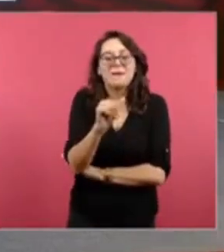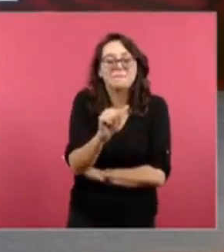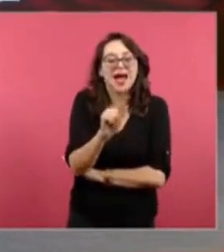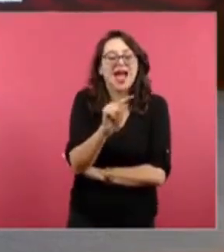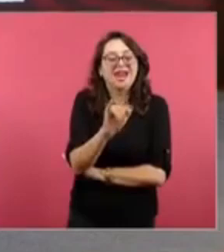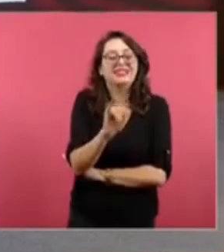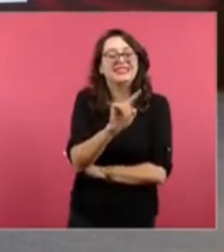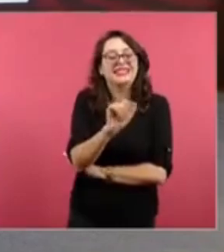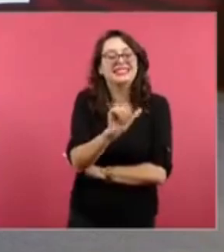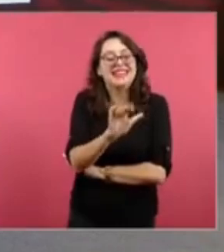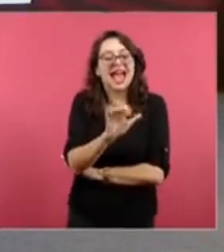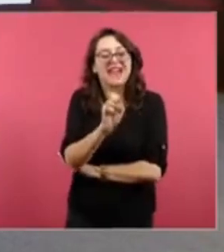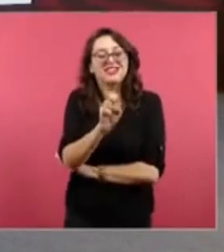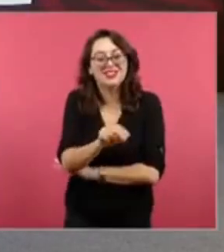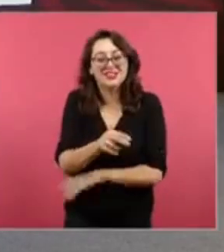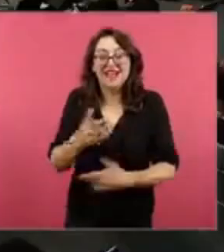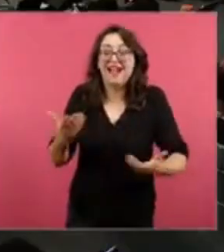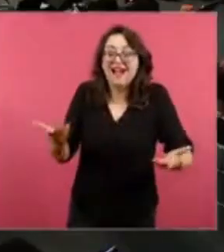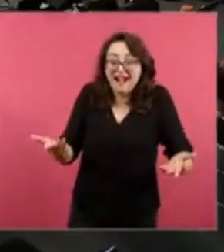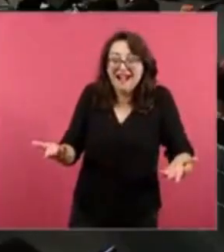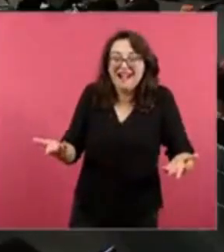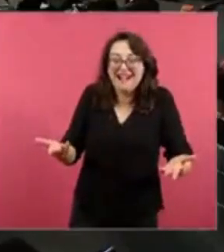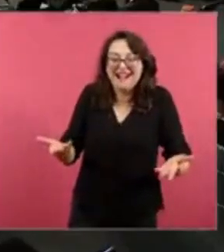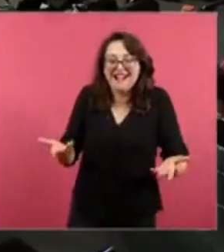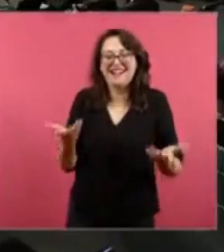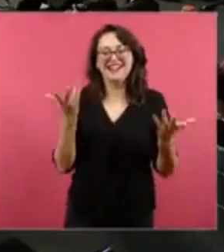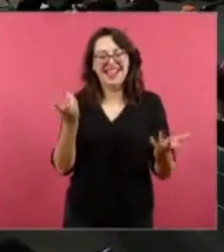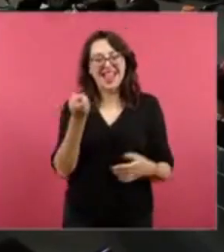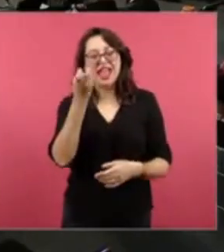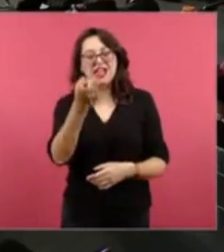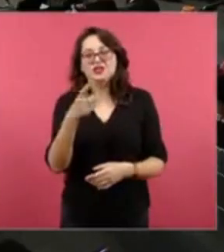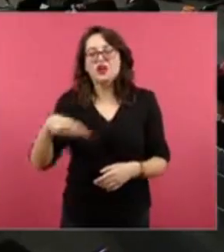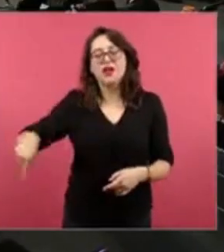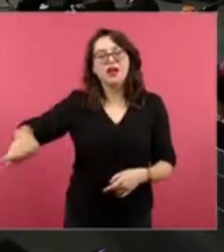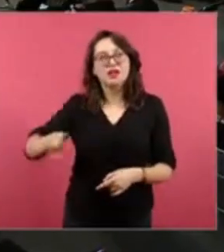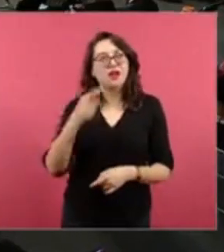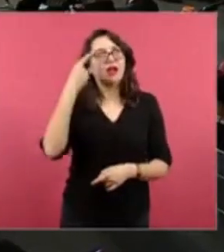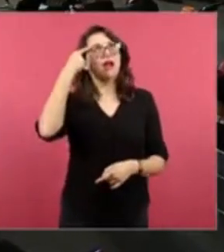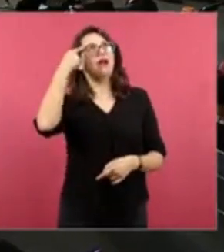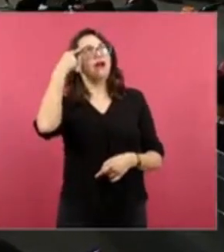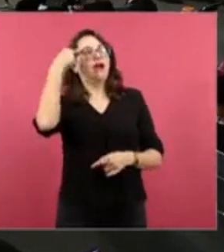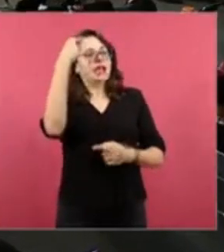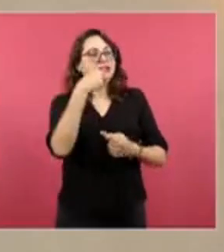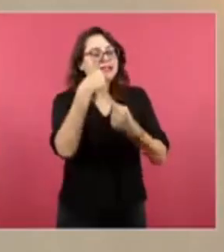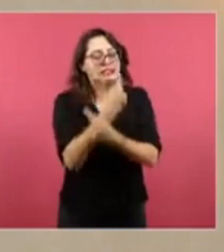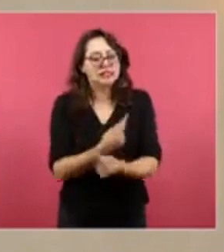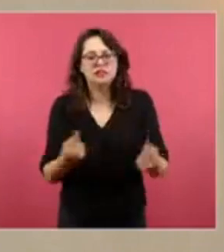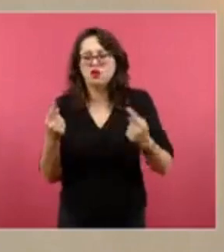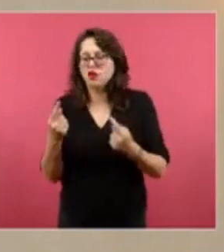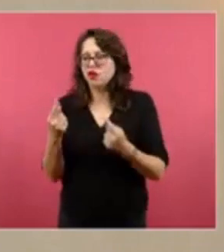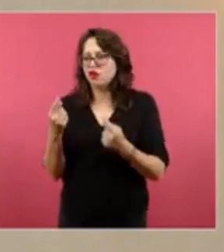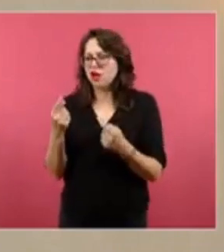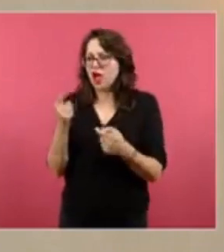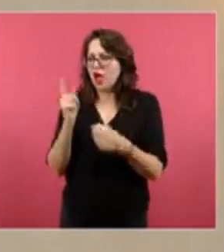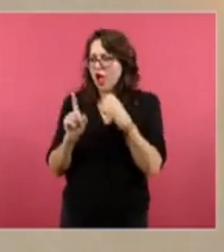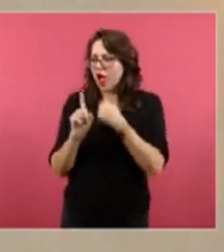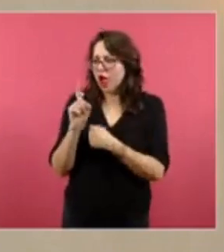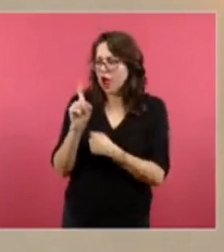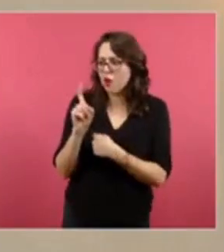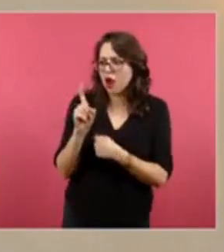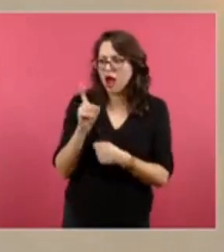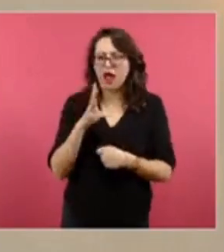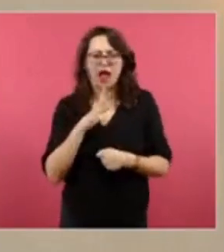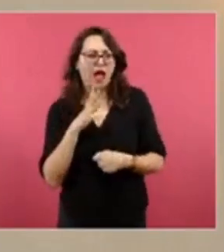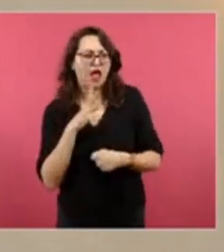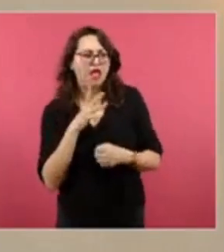está pasando en la tierra? ¿Qué está pasando con el agua? ¿Habrá más agua adelante? Todas esas preguntas son a partir